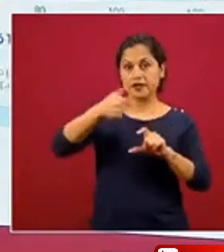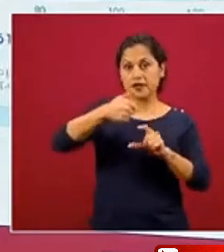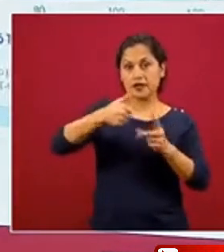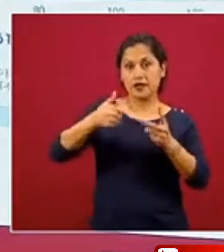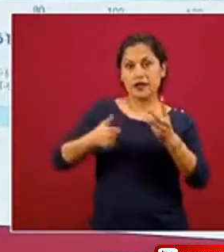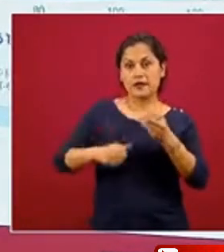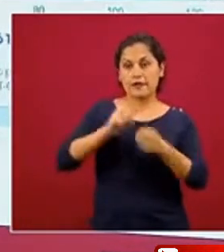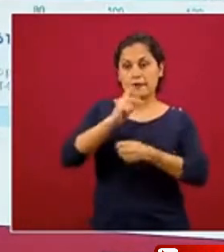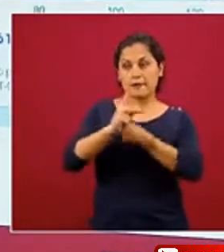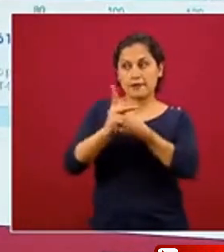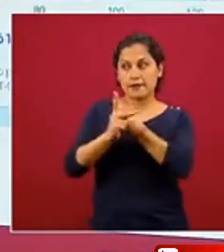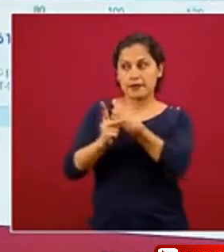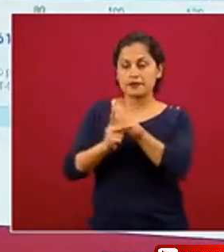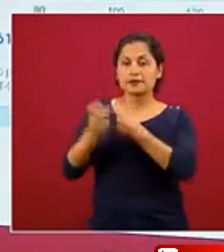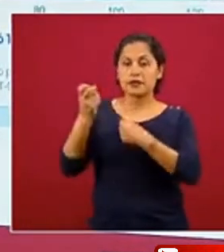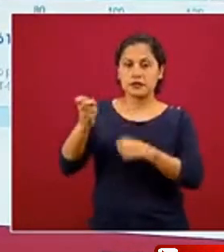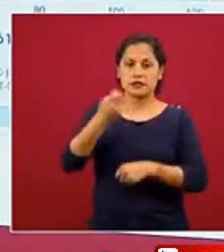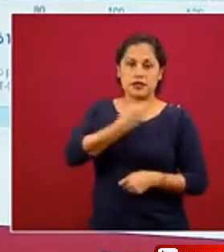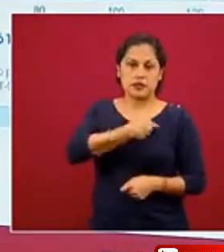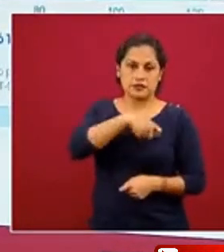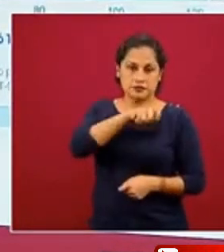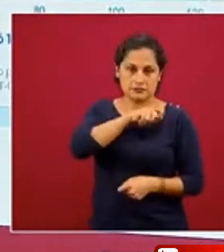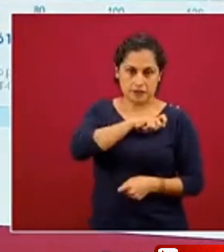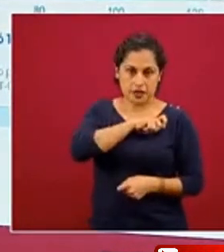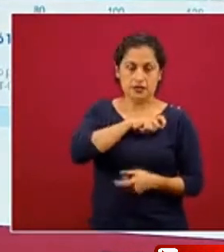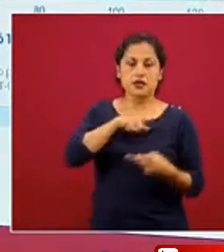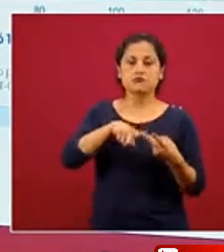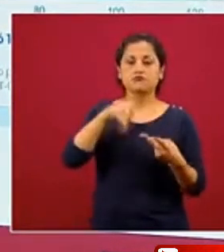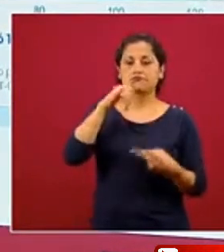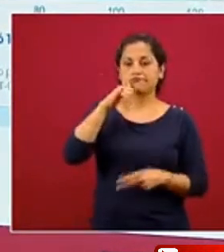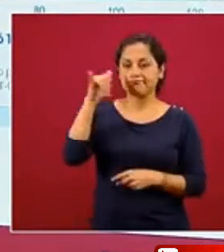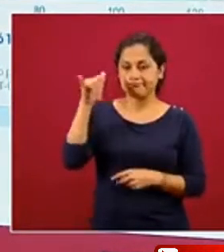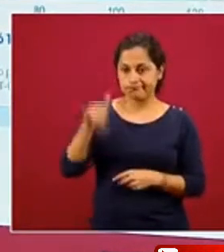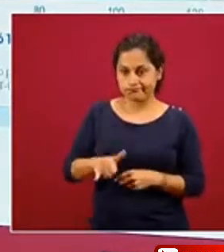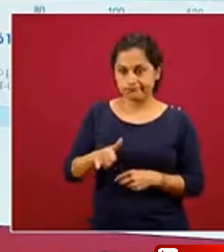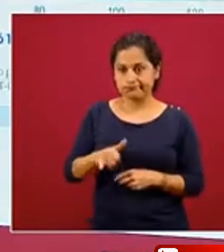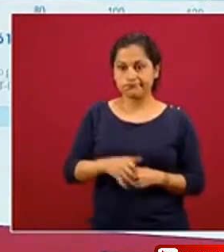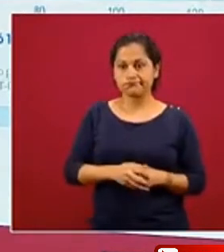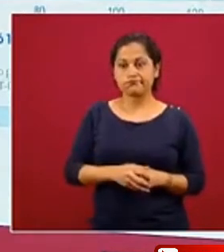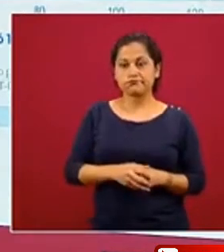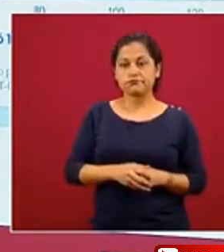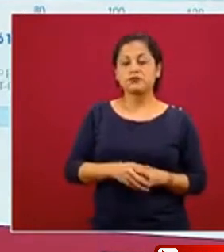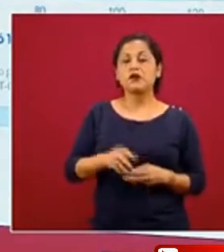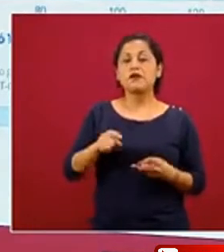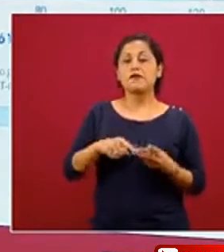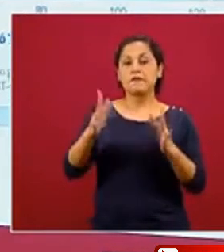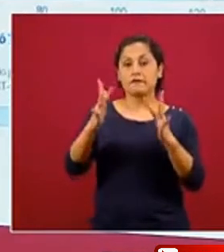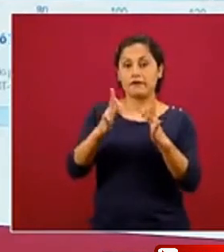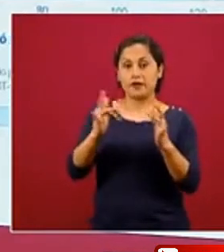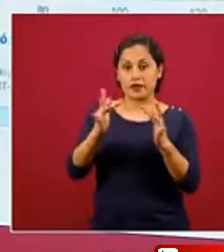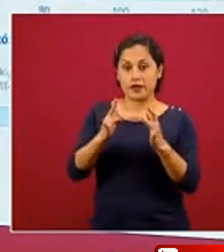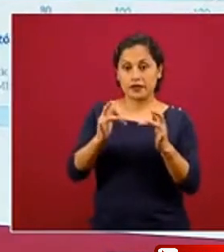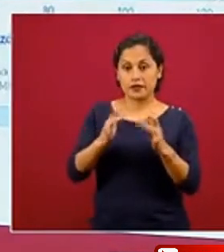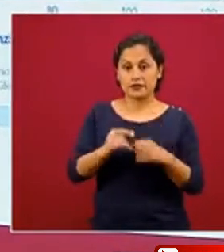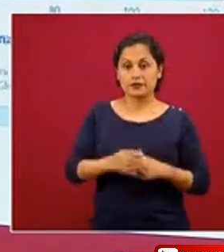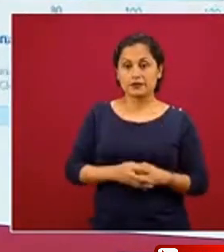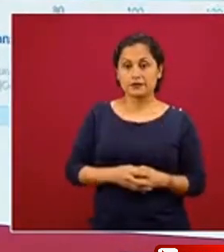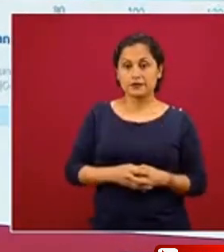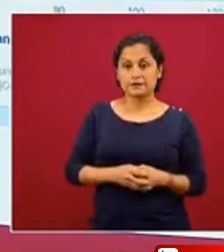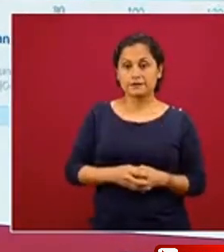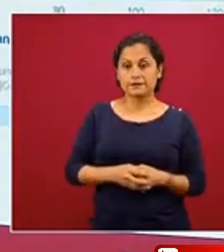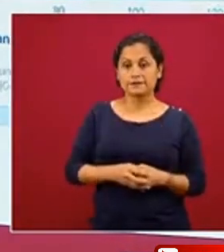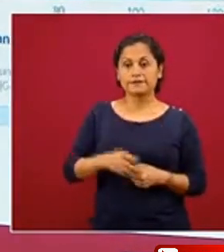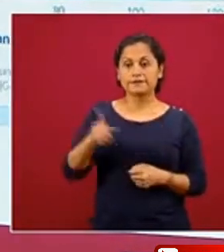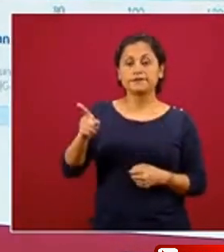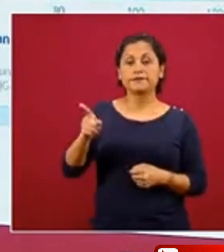Esta es la curva de España, esta es la curva de Italia, esta es la curva de Francia. Hemos puesto un país